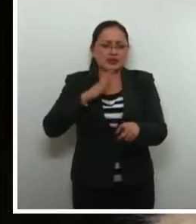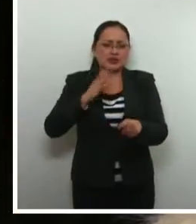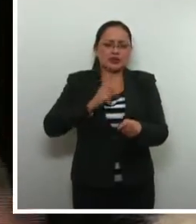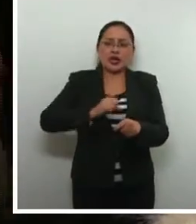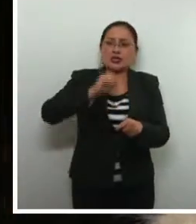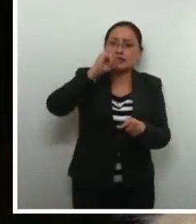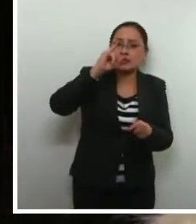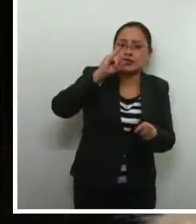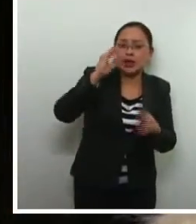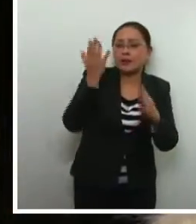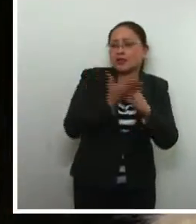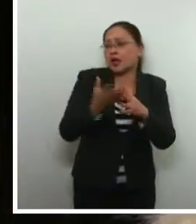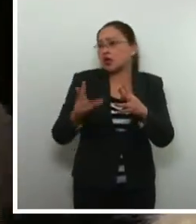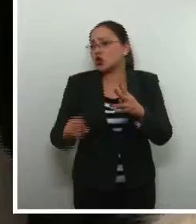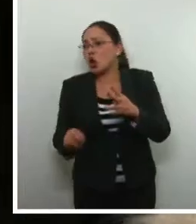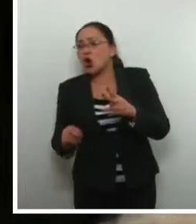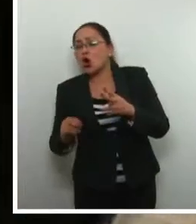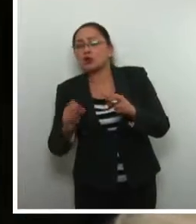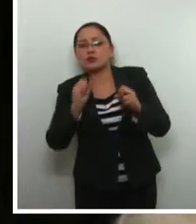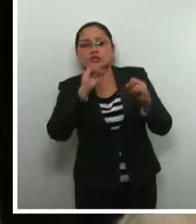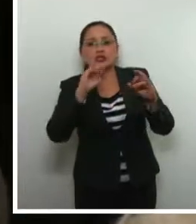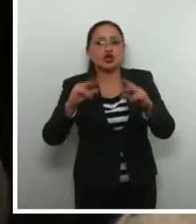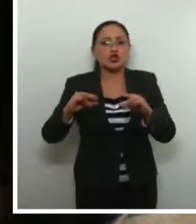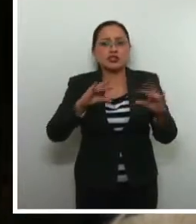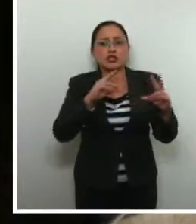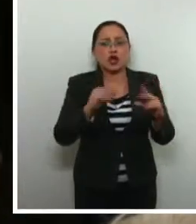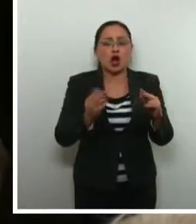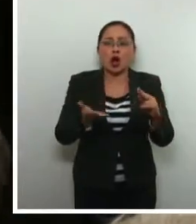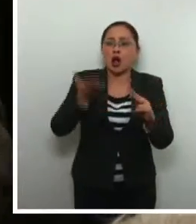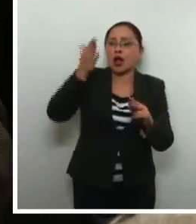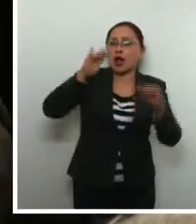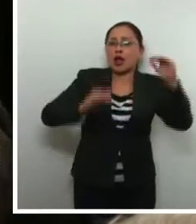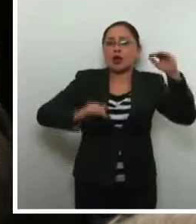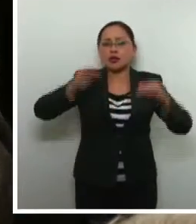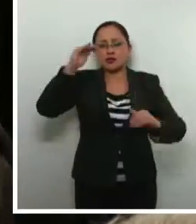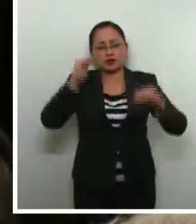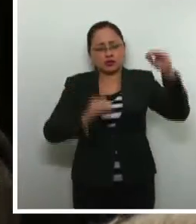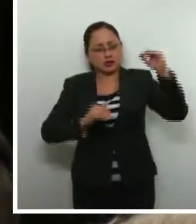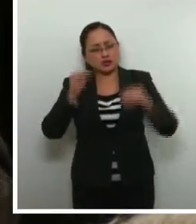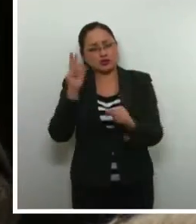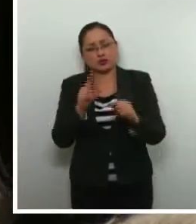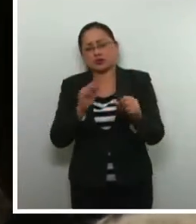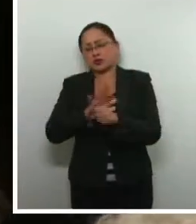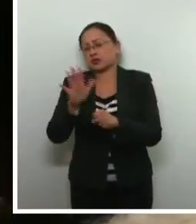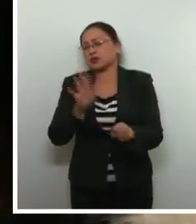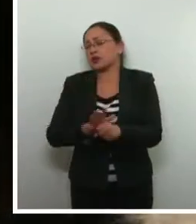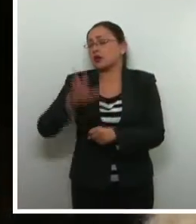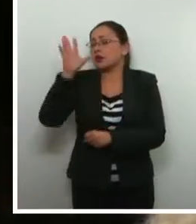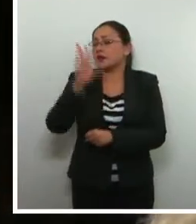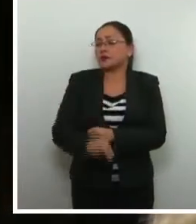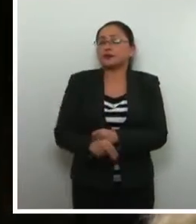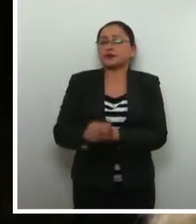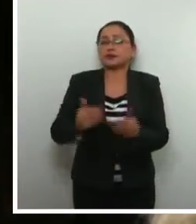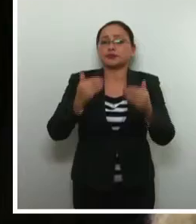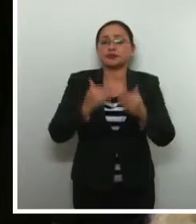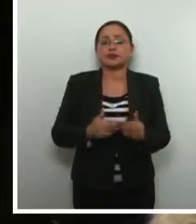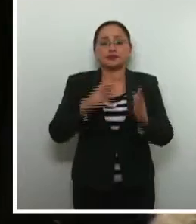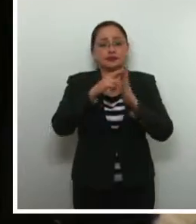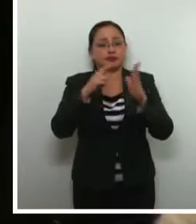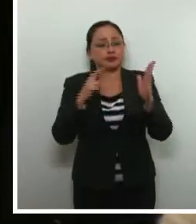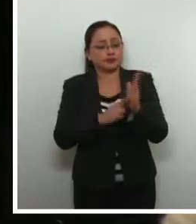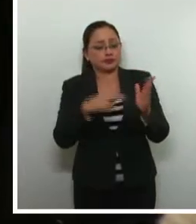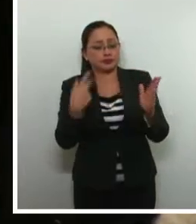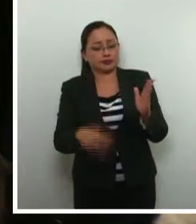abajo y mientras no tengo los 2 tercios la vuelvo a mandar para arriba. Entonces, independientemente de los defectos de nuestra